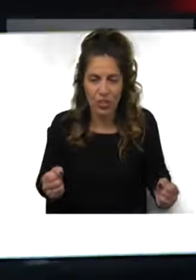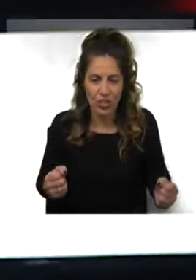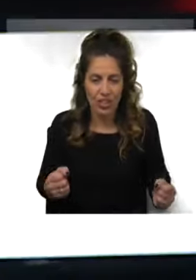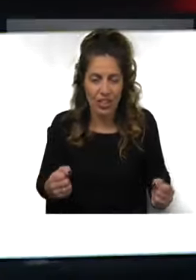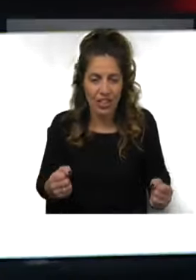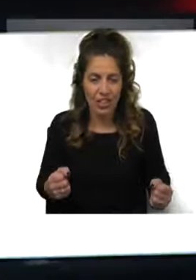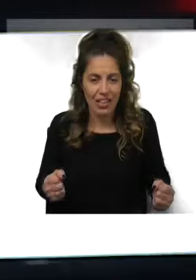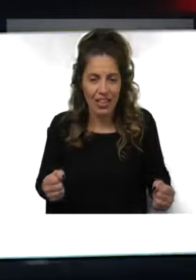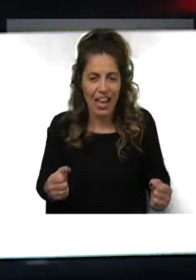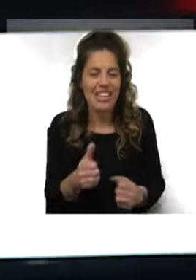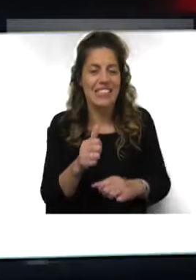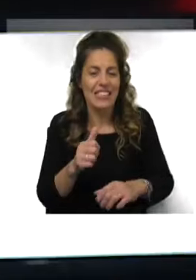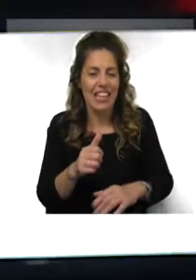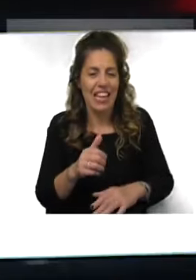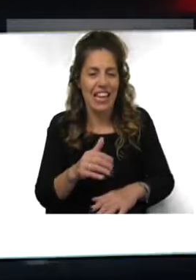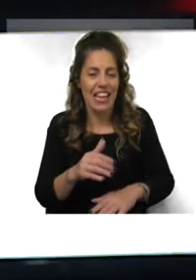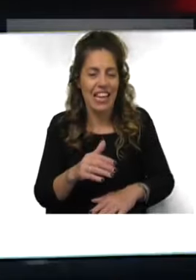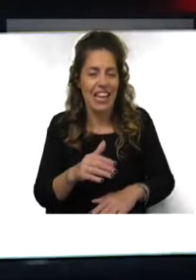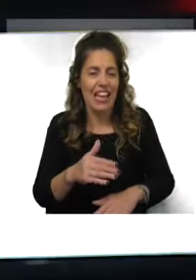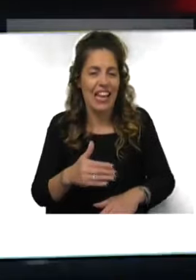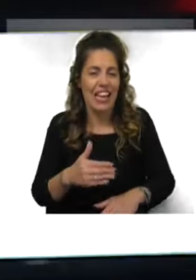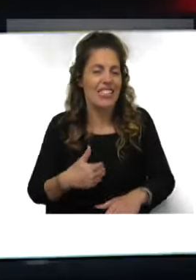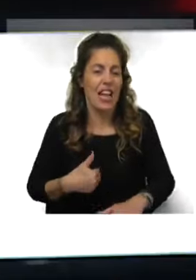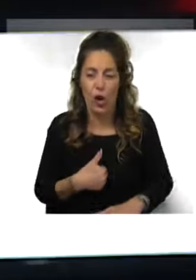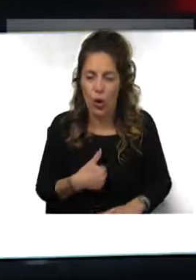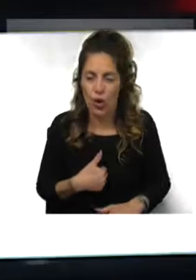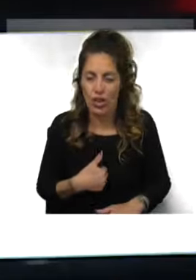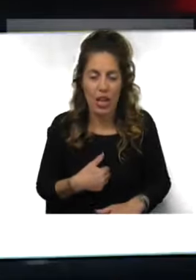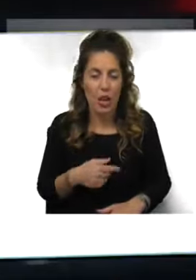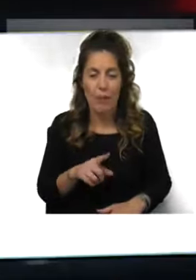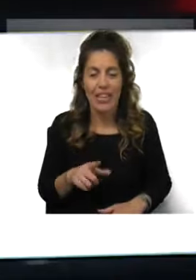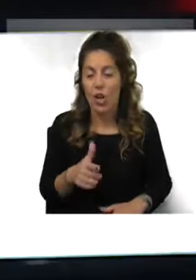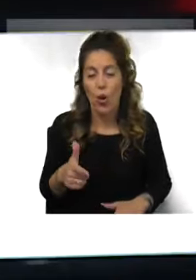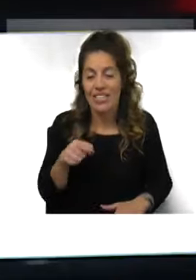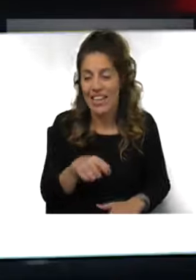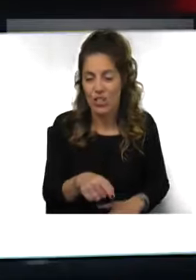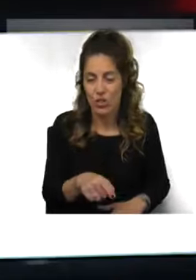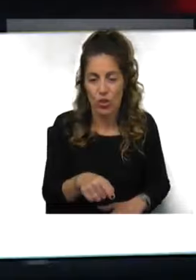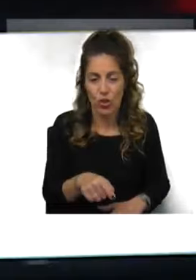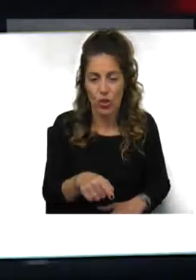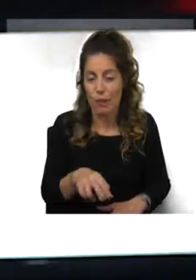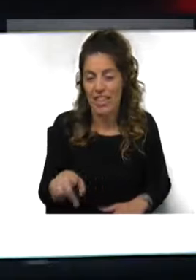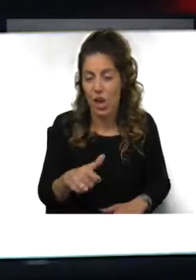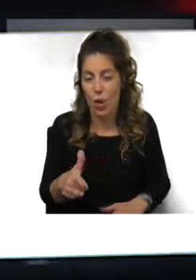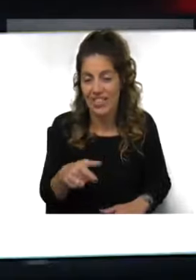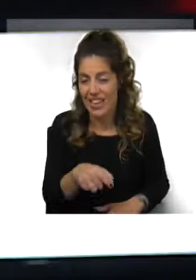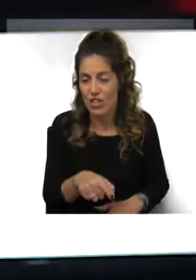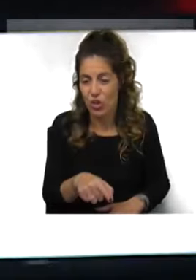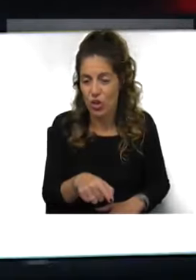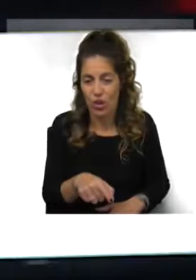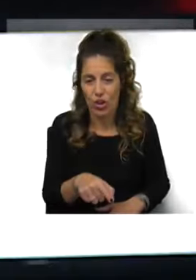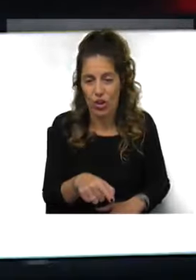asumir ese tipo de vertical eh Y mientras no haya eso no es decir termina siendo